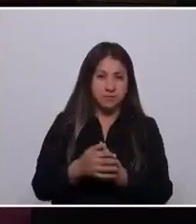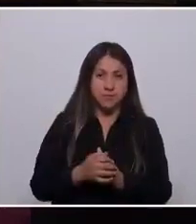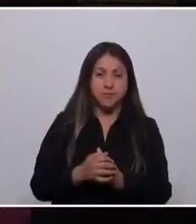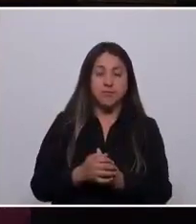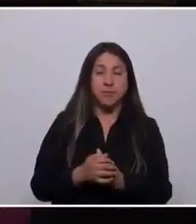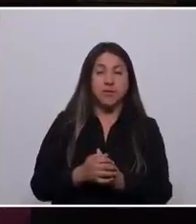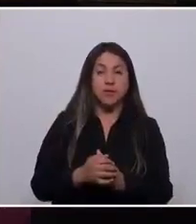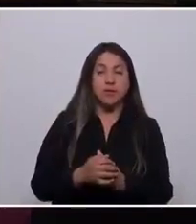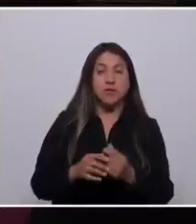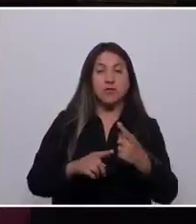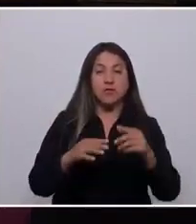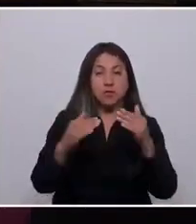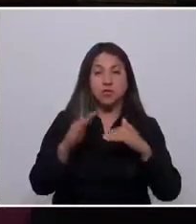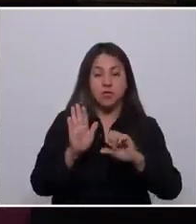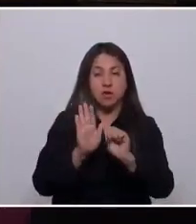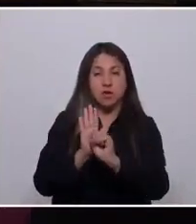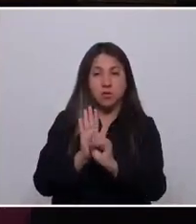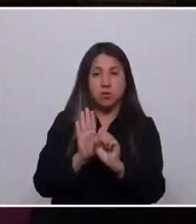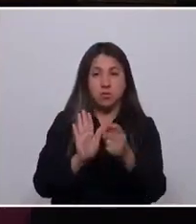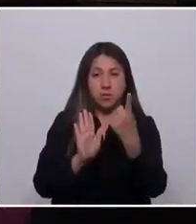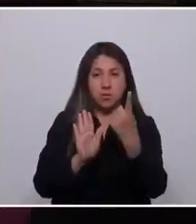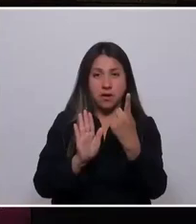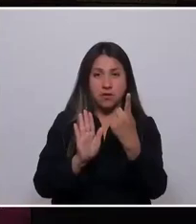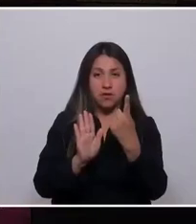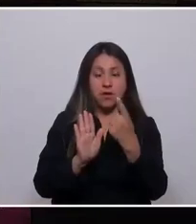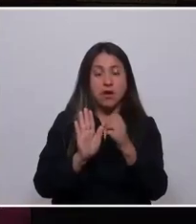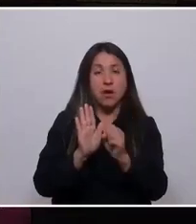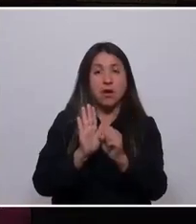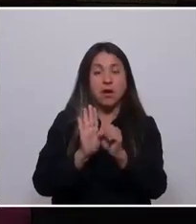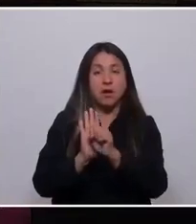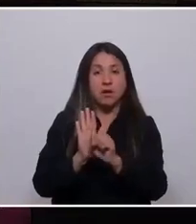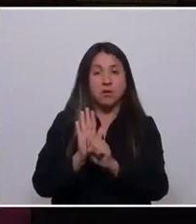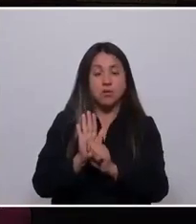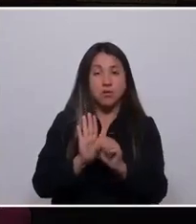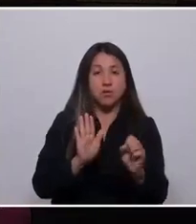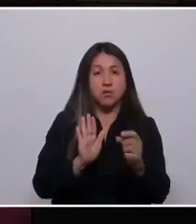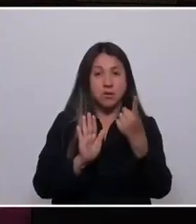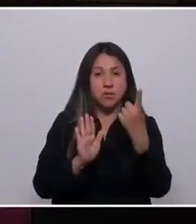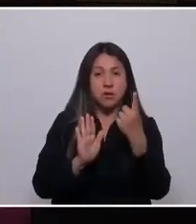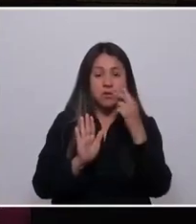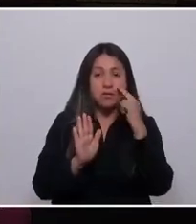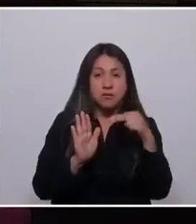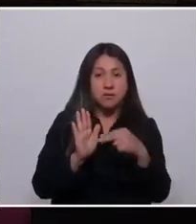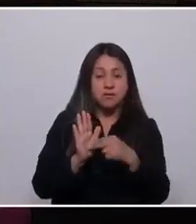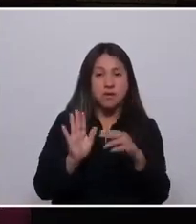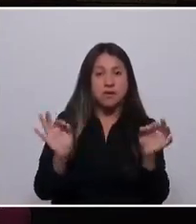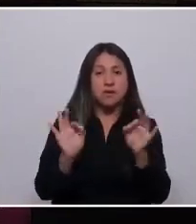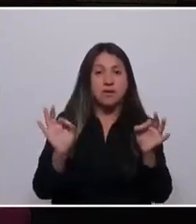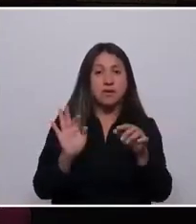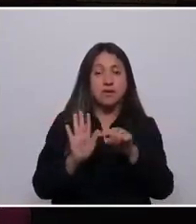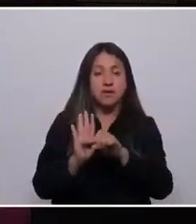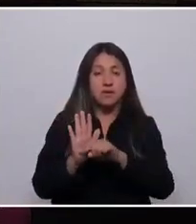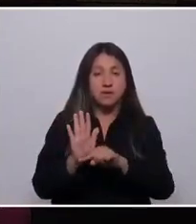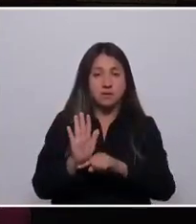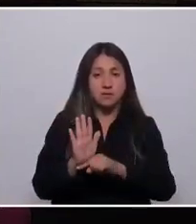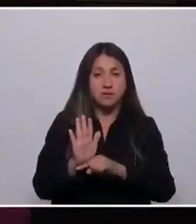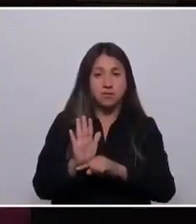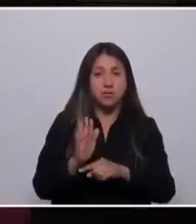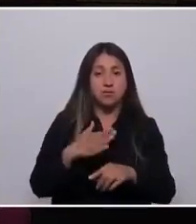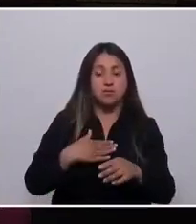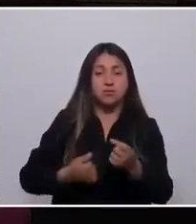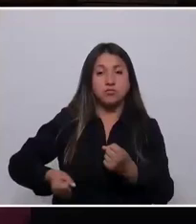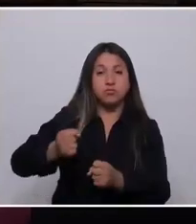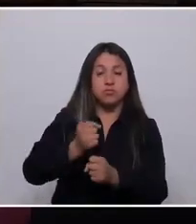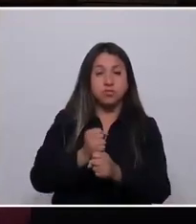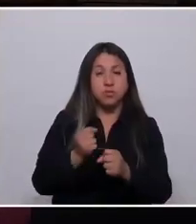Pasamos al artículo 1. En el artículo 1 figura una indicación que, por ser sustitutiva, es